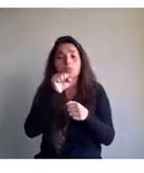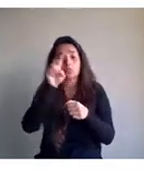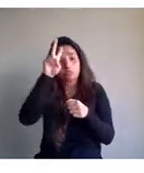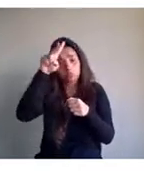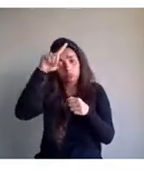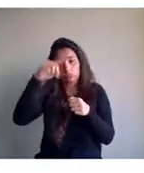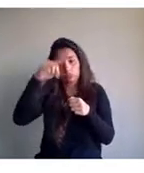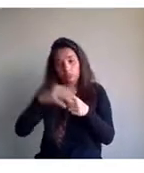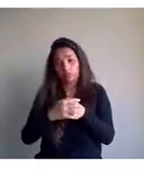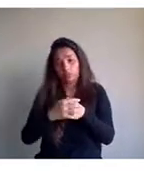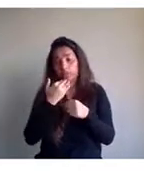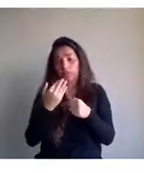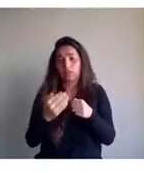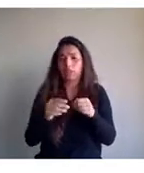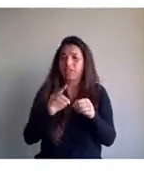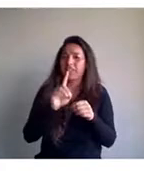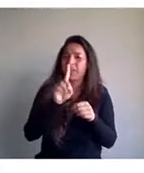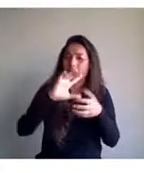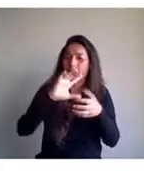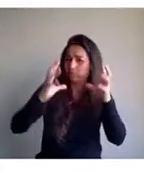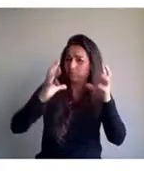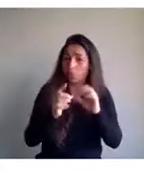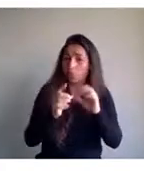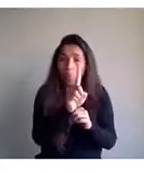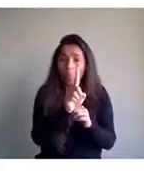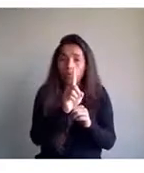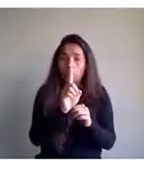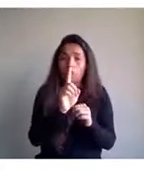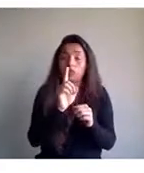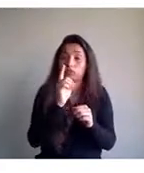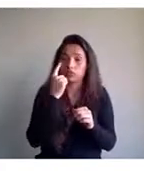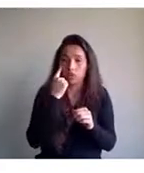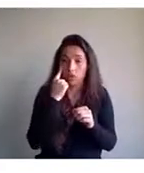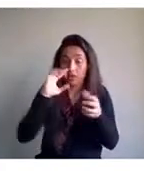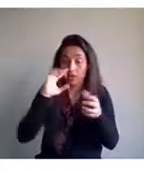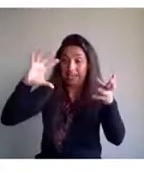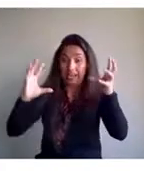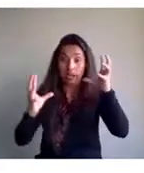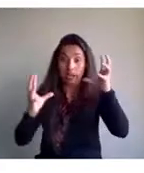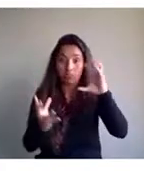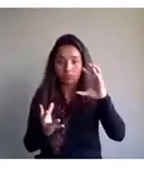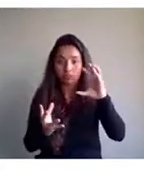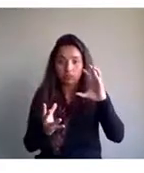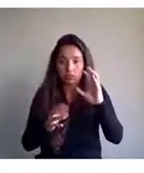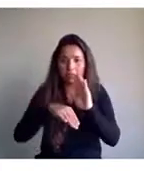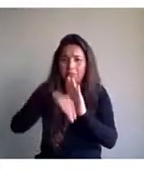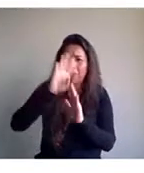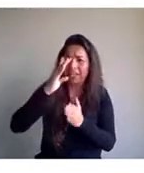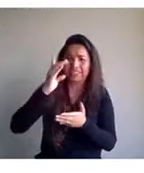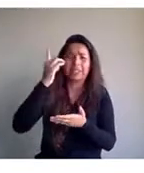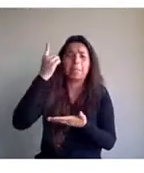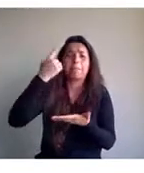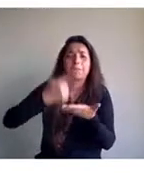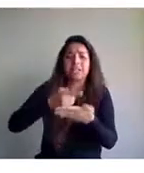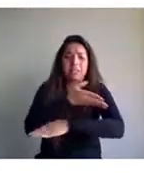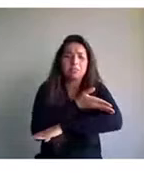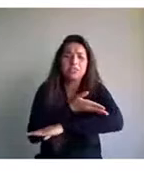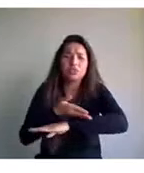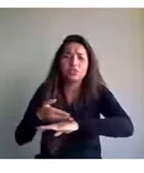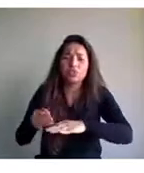ocho adultos vive con discapacidad es decir en el mundo más de mil millones de personas y en latinoamérica